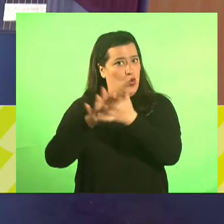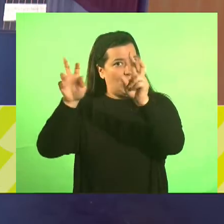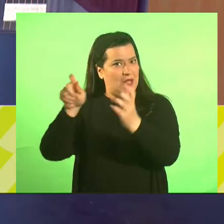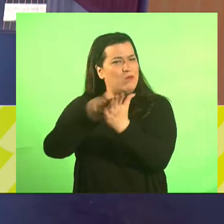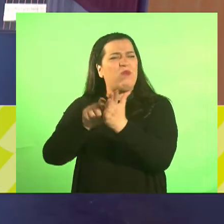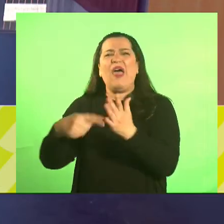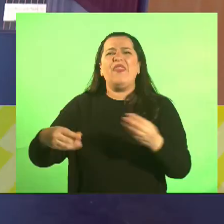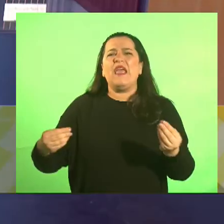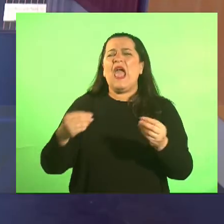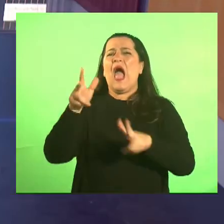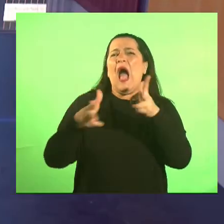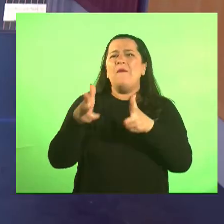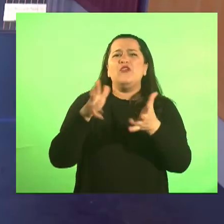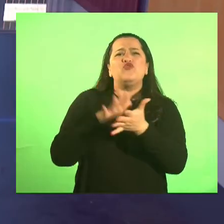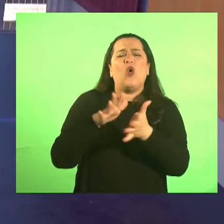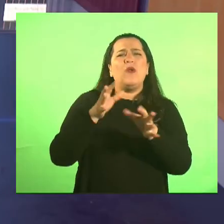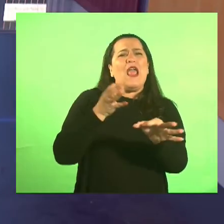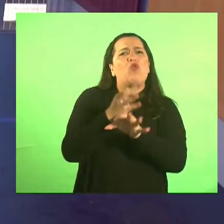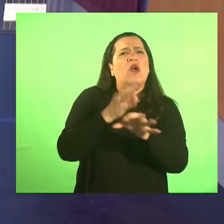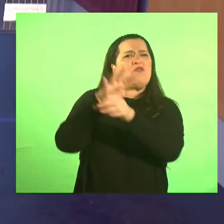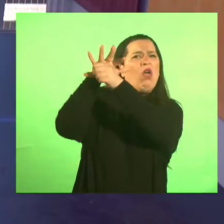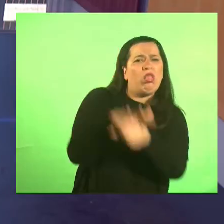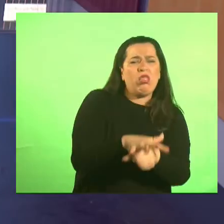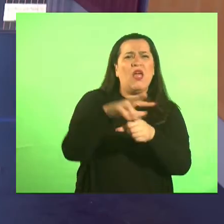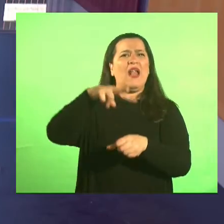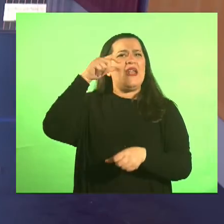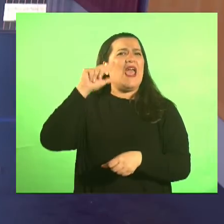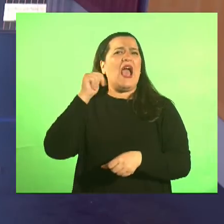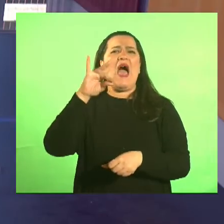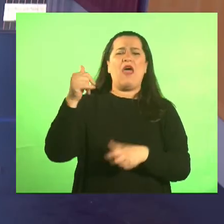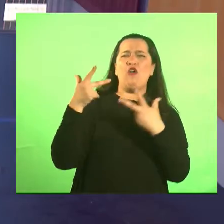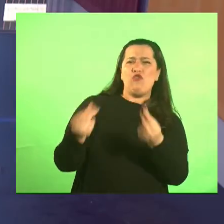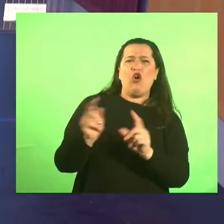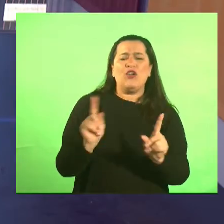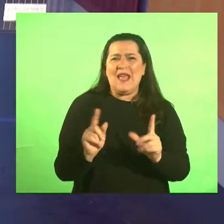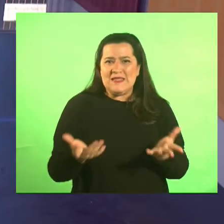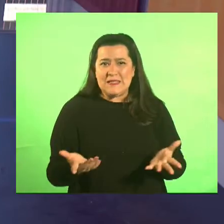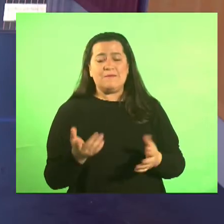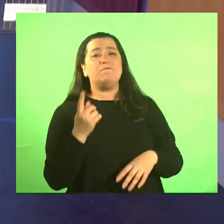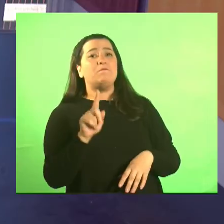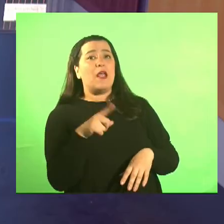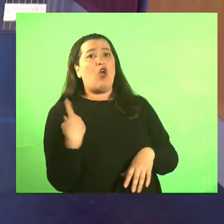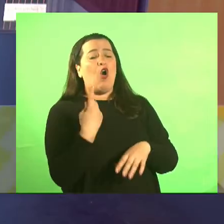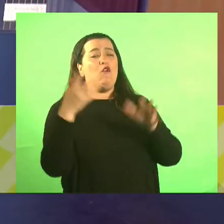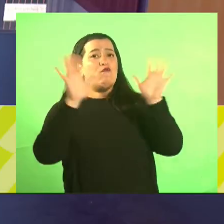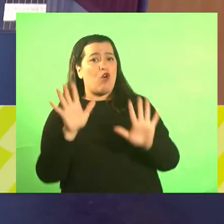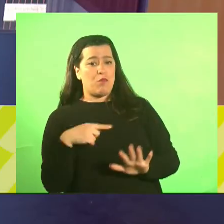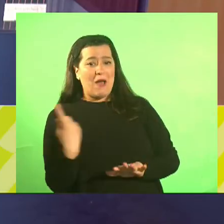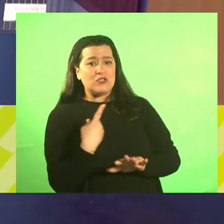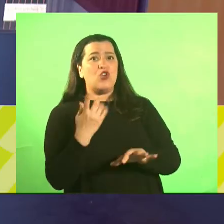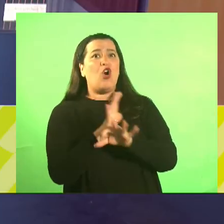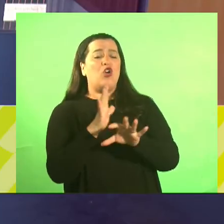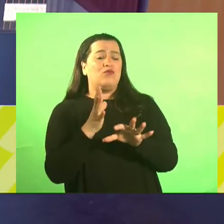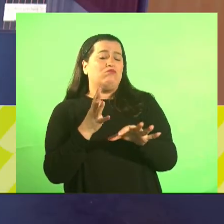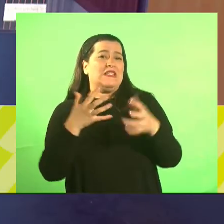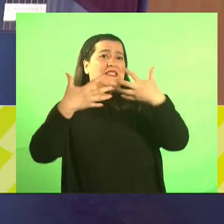¿De qué hablas cuando hablas de la educación negada? Nadie se escapa de su sombra, pero la formación que tenemos en el sistema